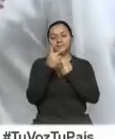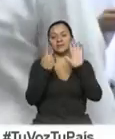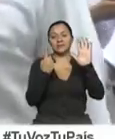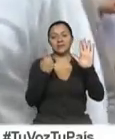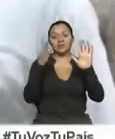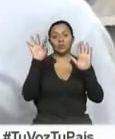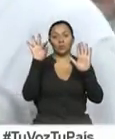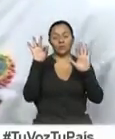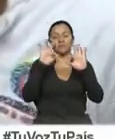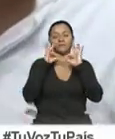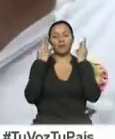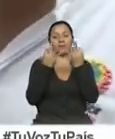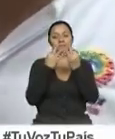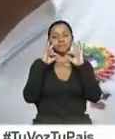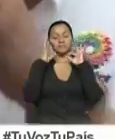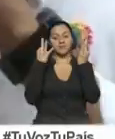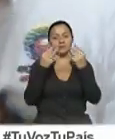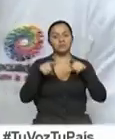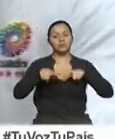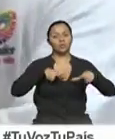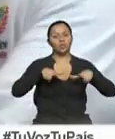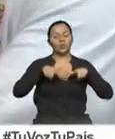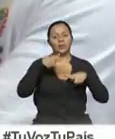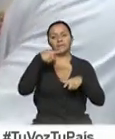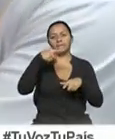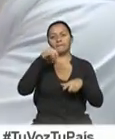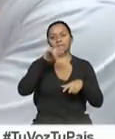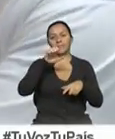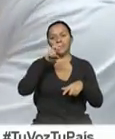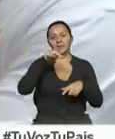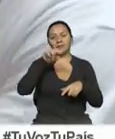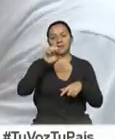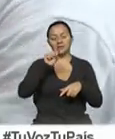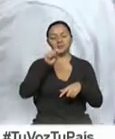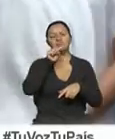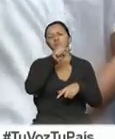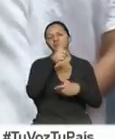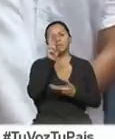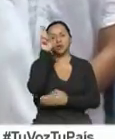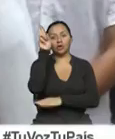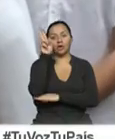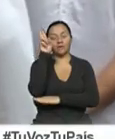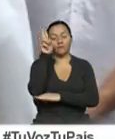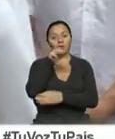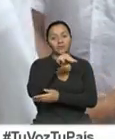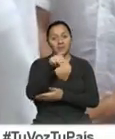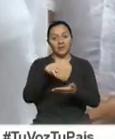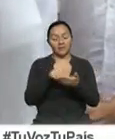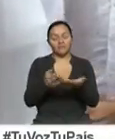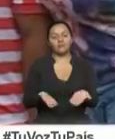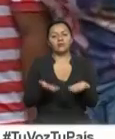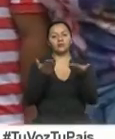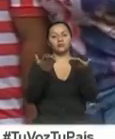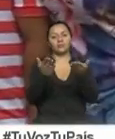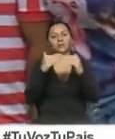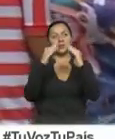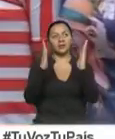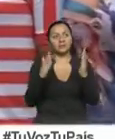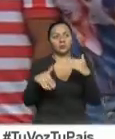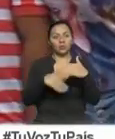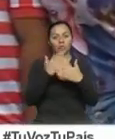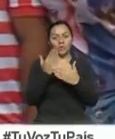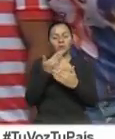69 hogares del sector Las Peñas, Cantón Rocafuerte, en la provincia de Manabí, estrenarán nueva casa en los próximos días.